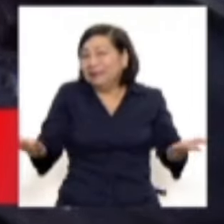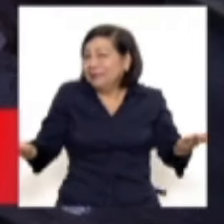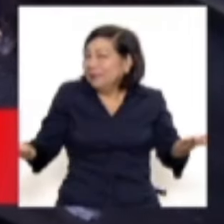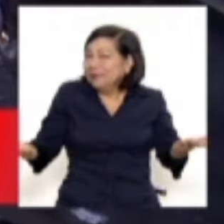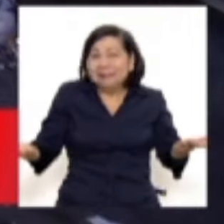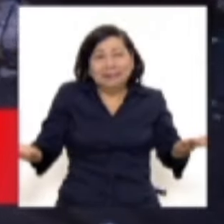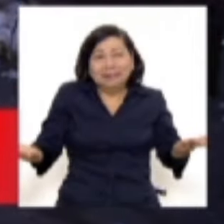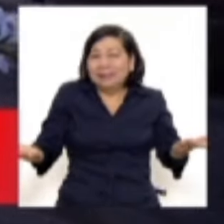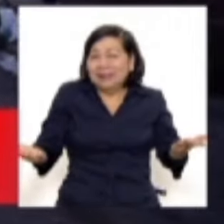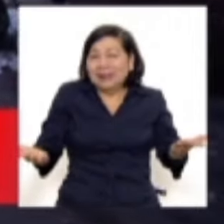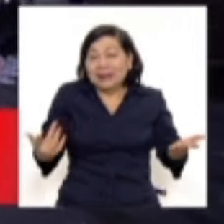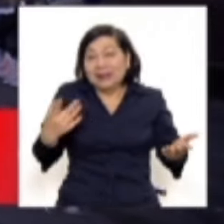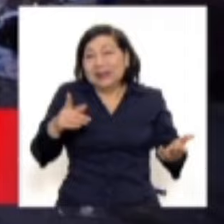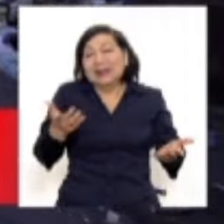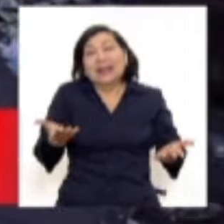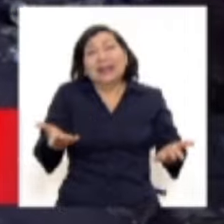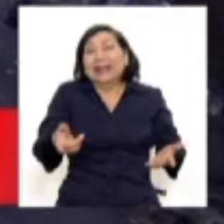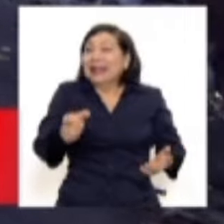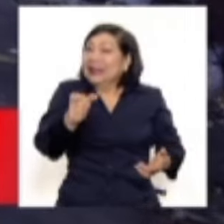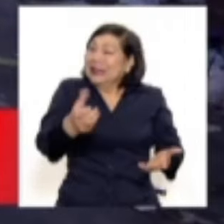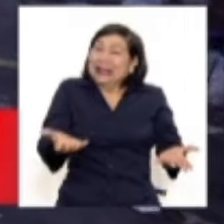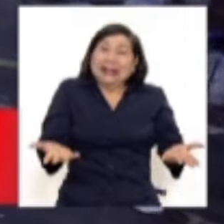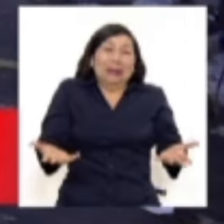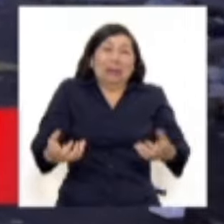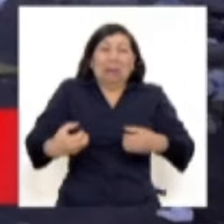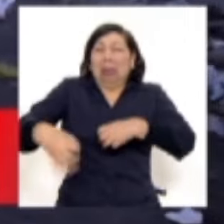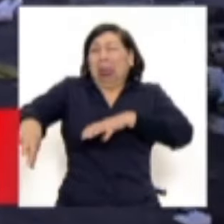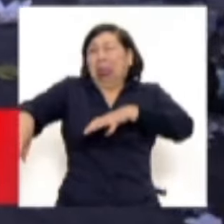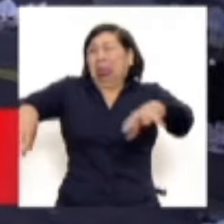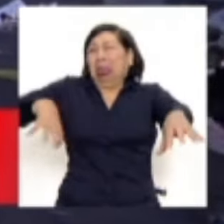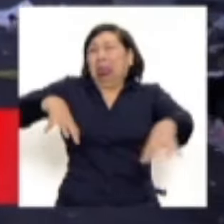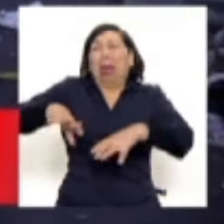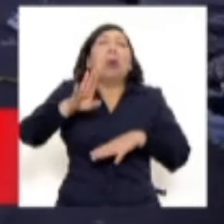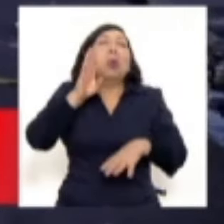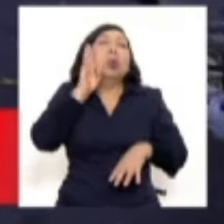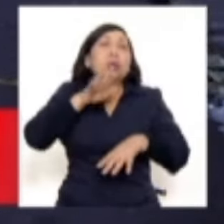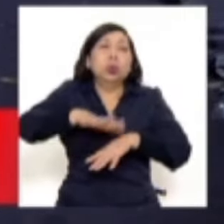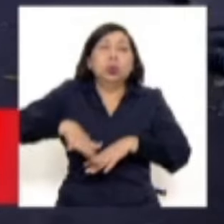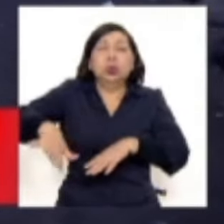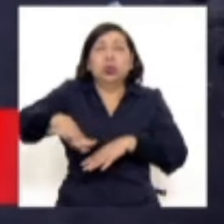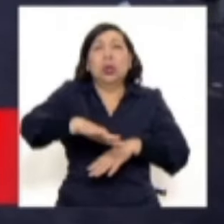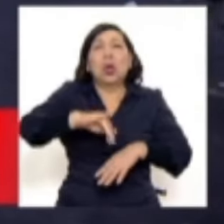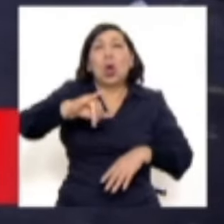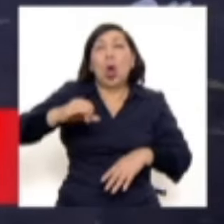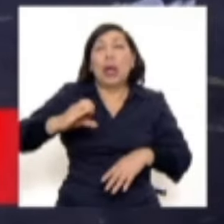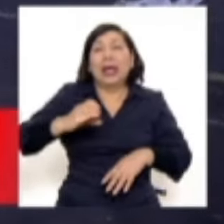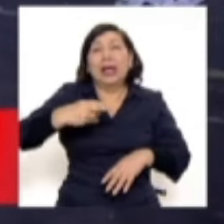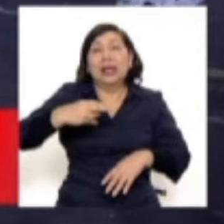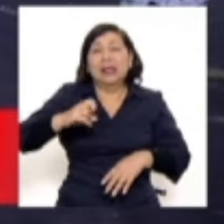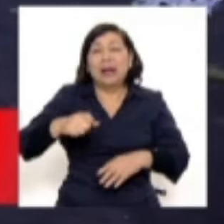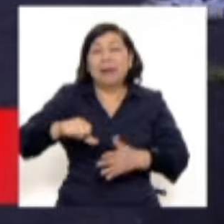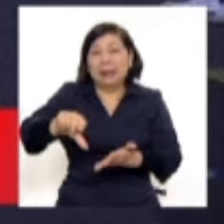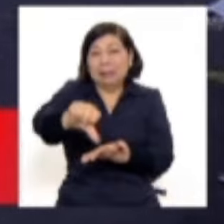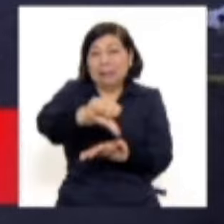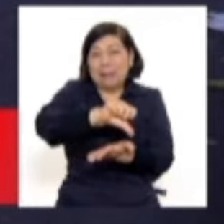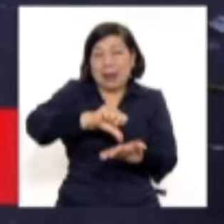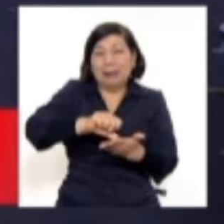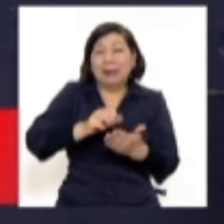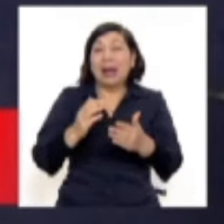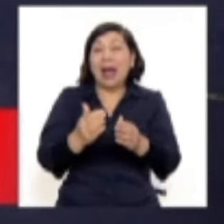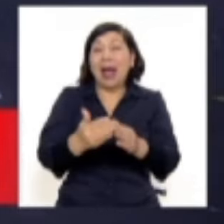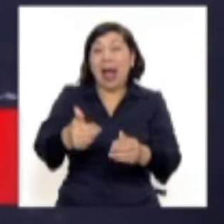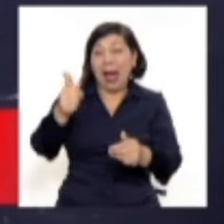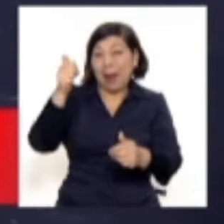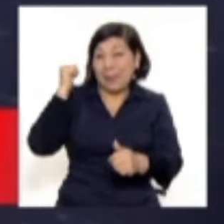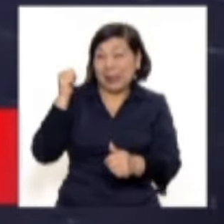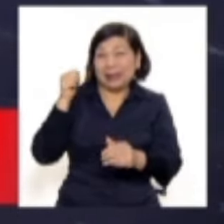todavía nos gana la idiosincrasia. Han quedado desparramadas por todo el jirón Jorge Chávez, en el Parque Jorge Chávez, a